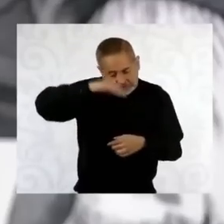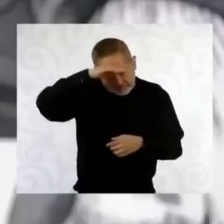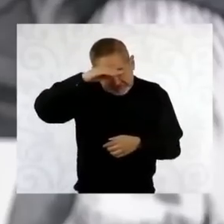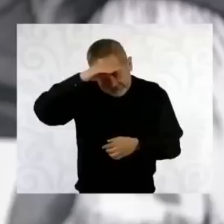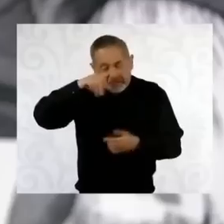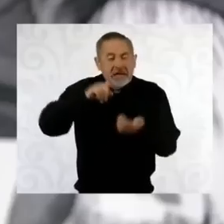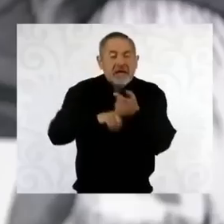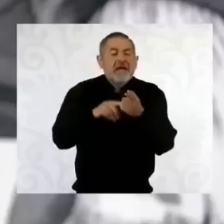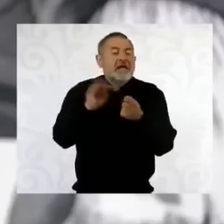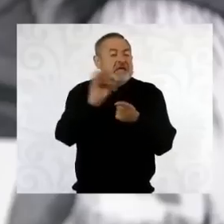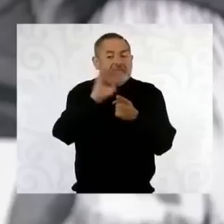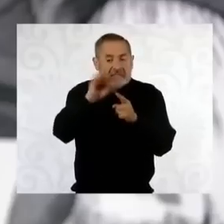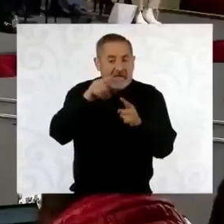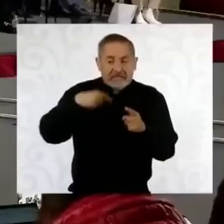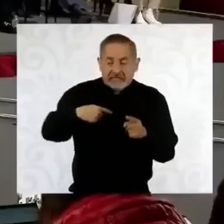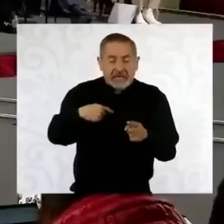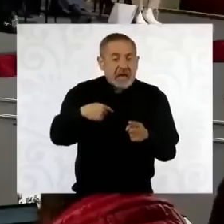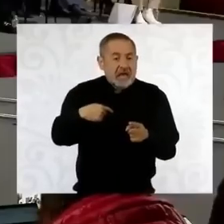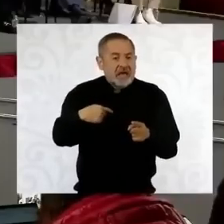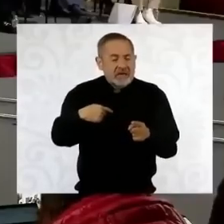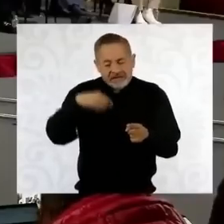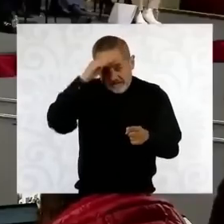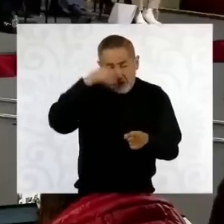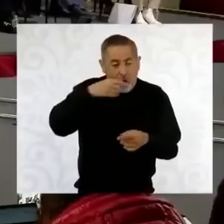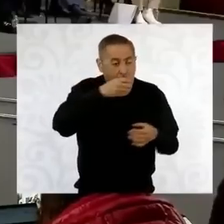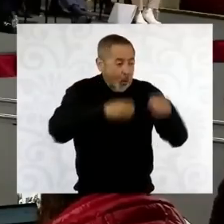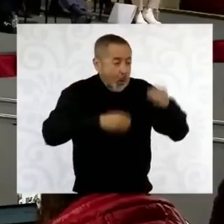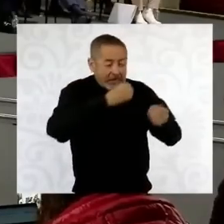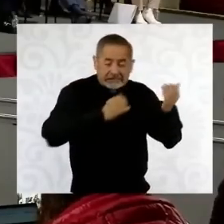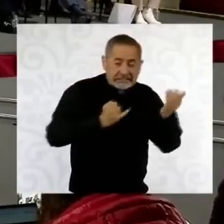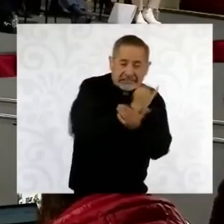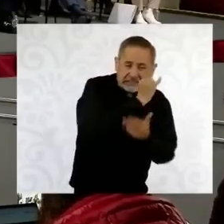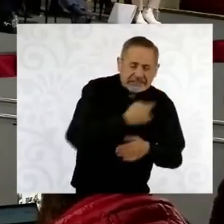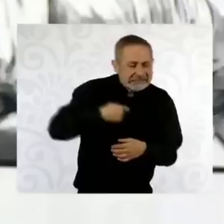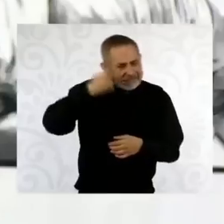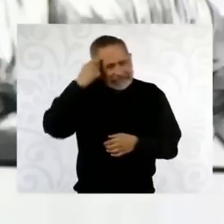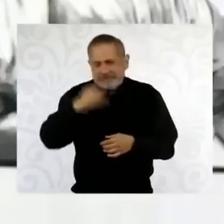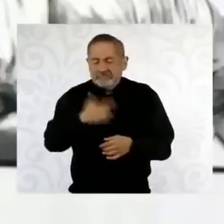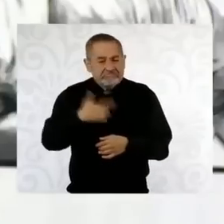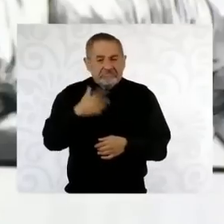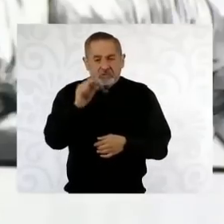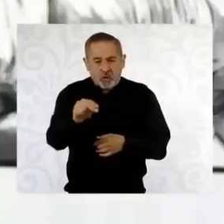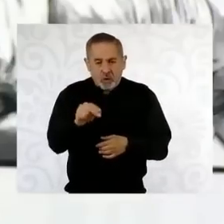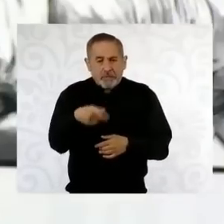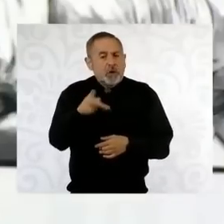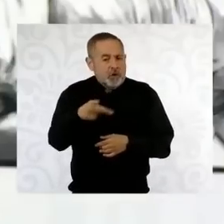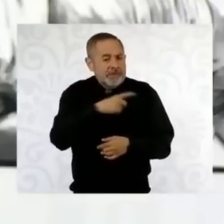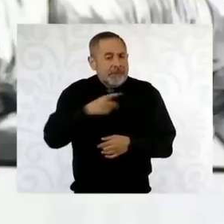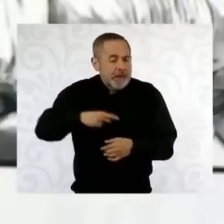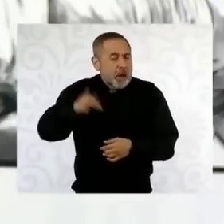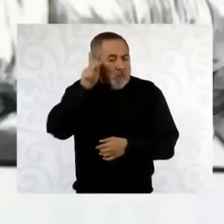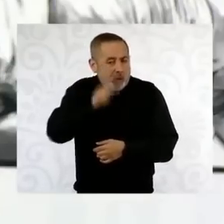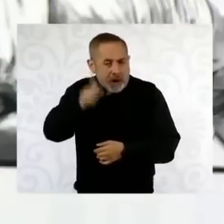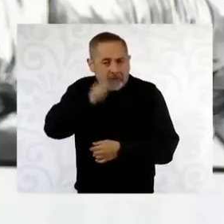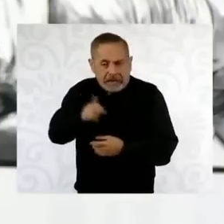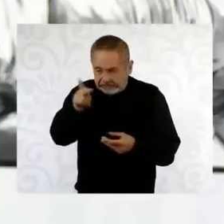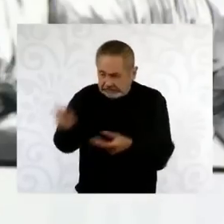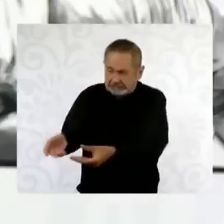en prisión o no. Pero eso no quiere decir que no se tengan que llevar las suficientes pruebas para poder